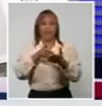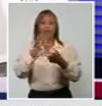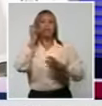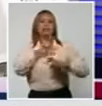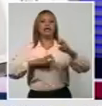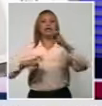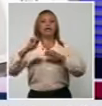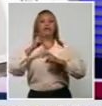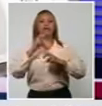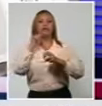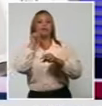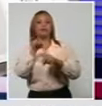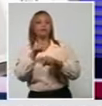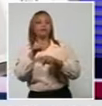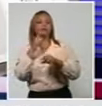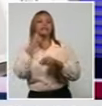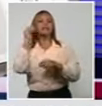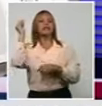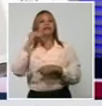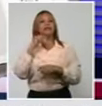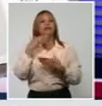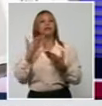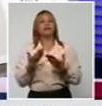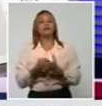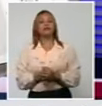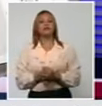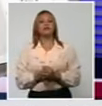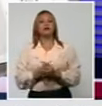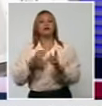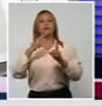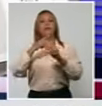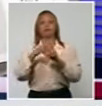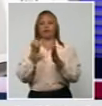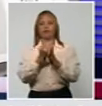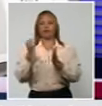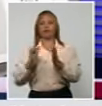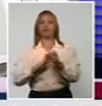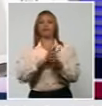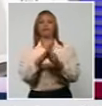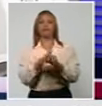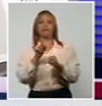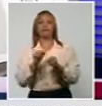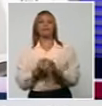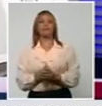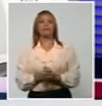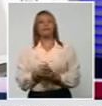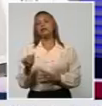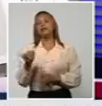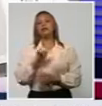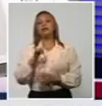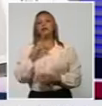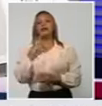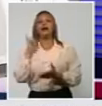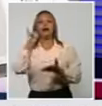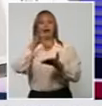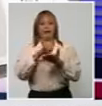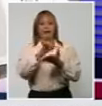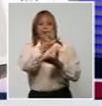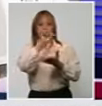país y se detectan con positivos a la enfermedad. También nuestros aeropuertos, o sea, en